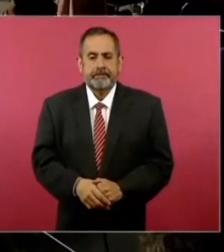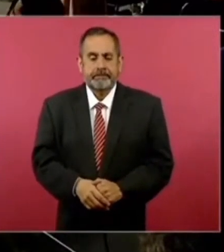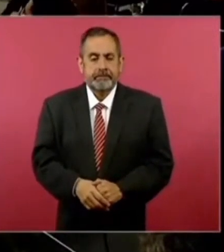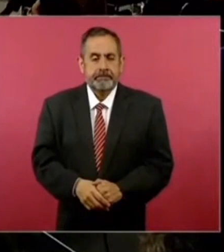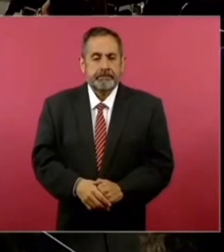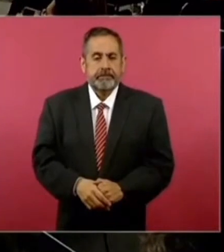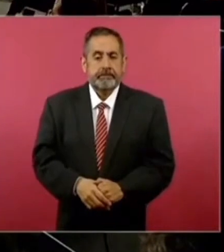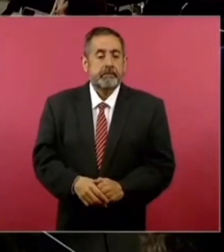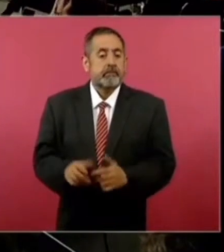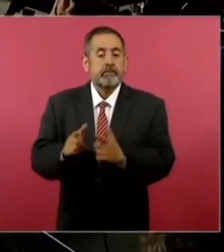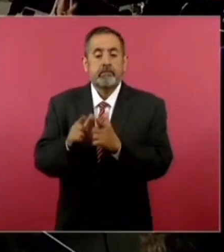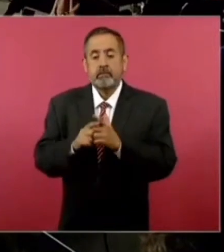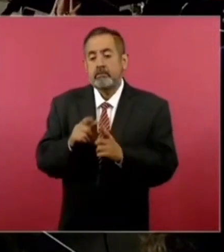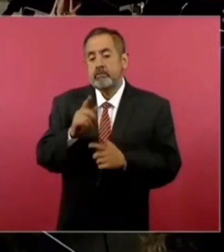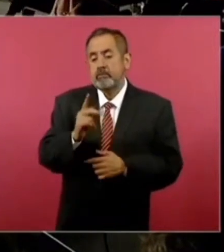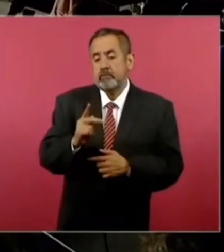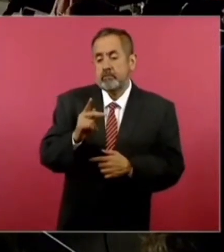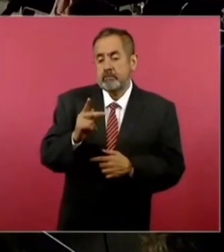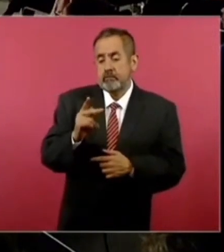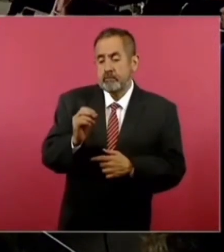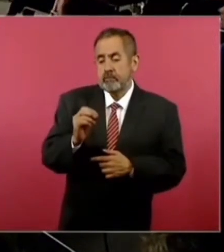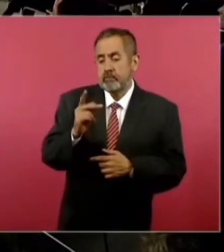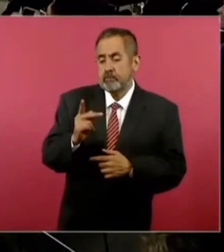el Partido Popular y el Partido